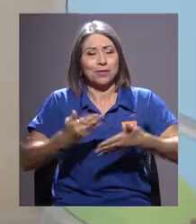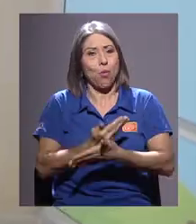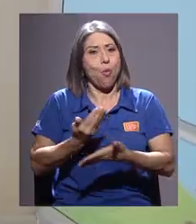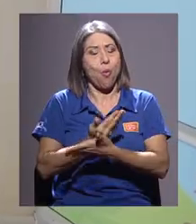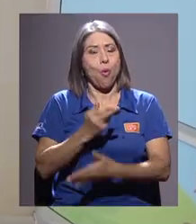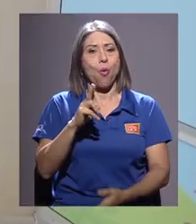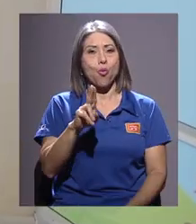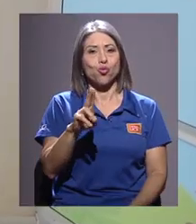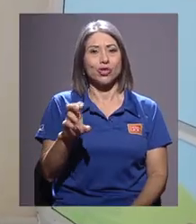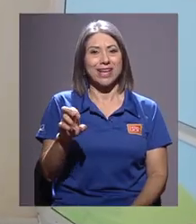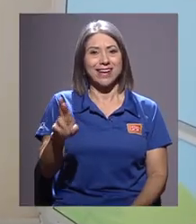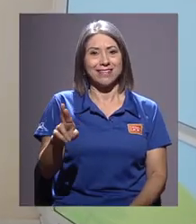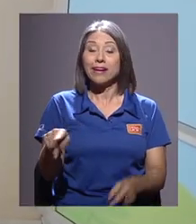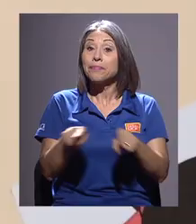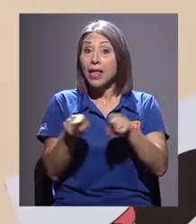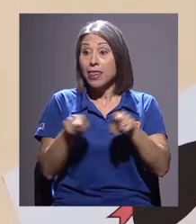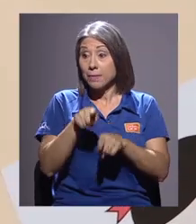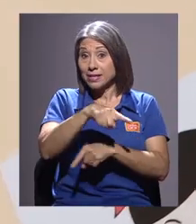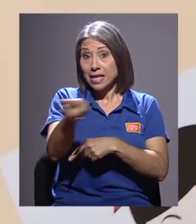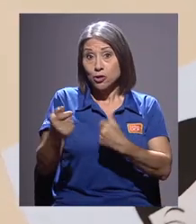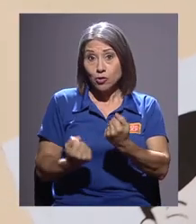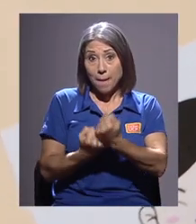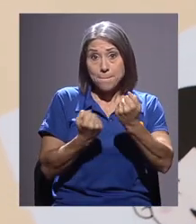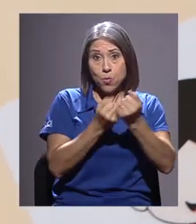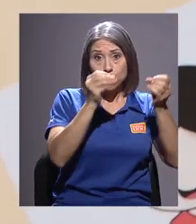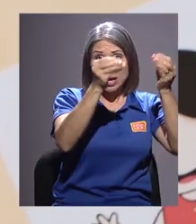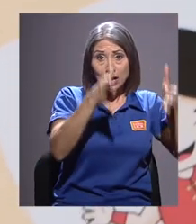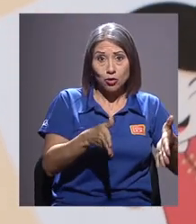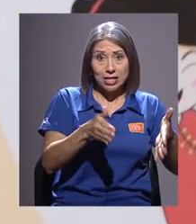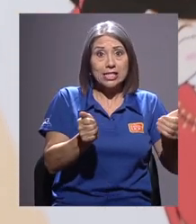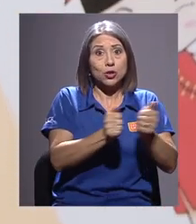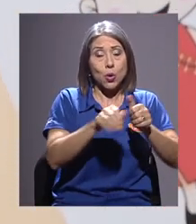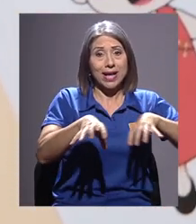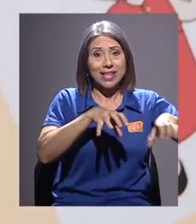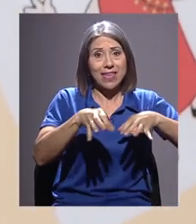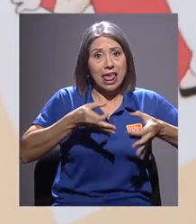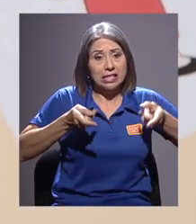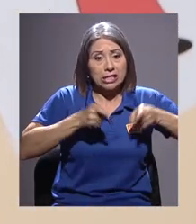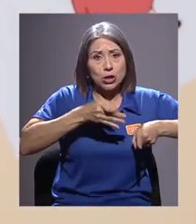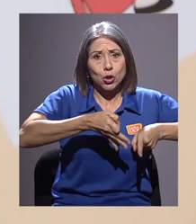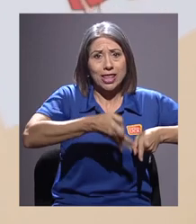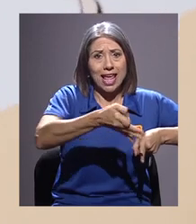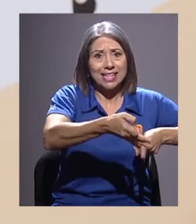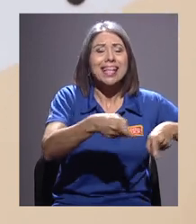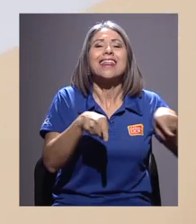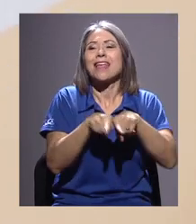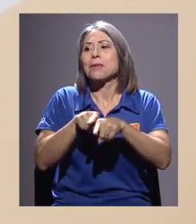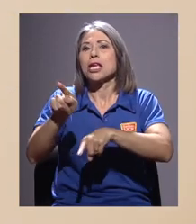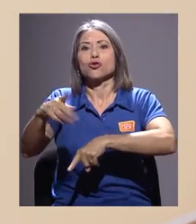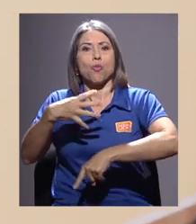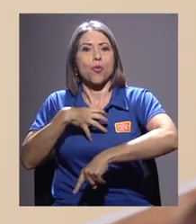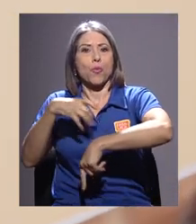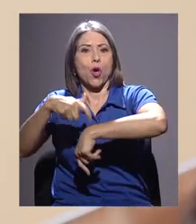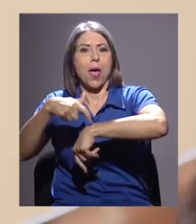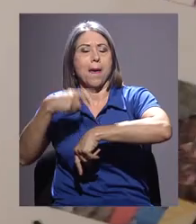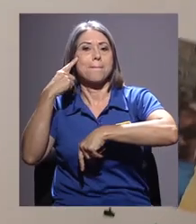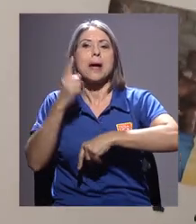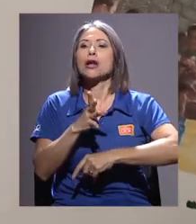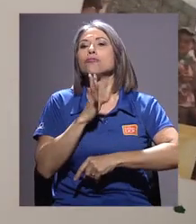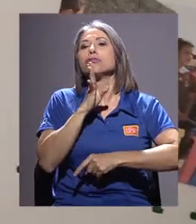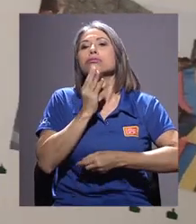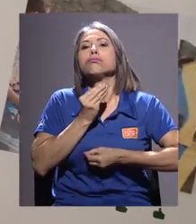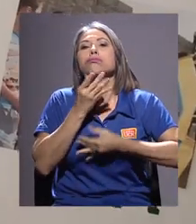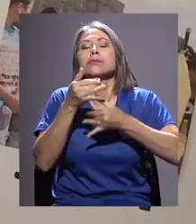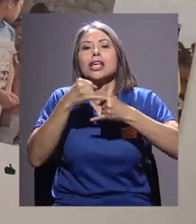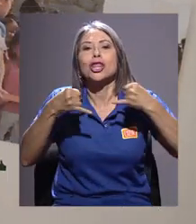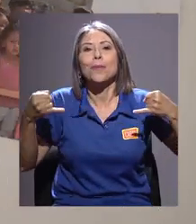de la UCR, quienes además de apoyar a las docentes en sus actividades cotidianas, tienen sus propios espacios para el idioma. La